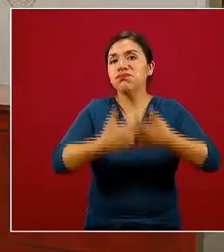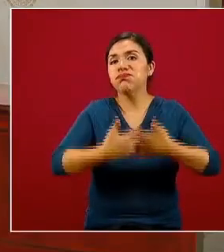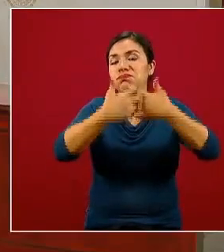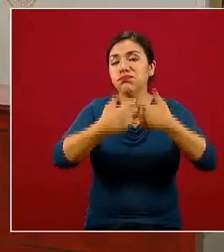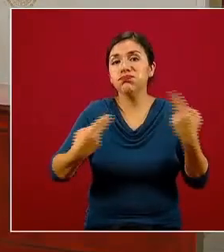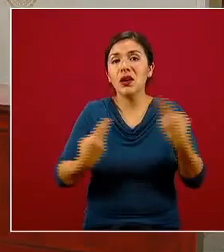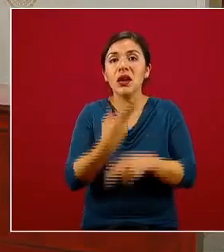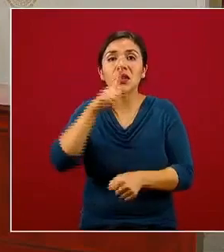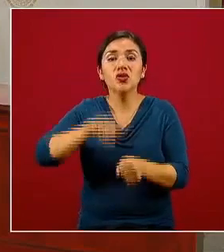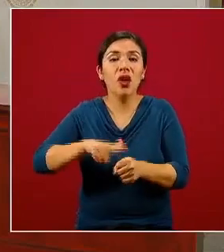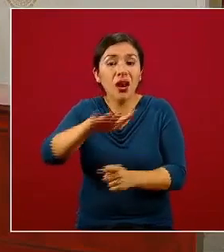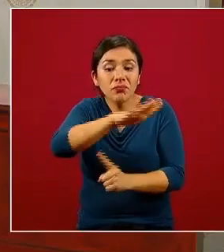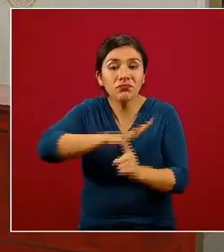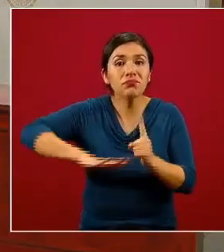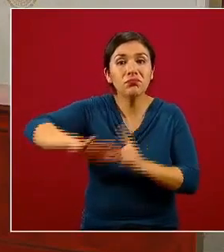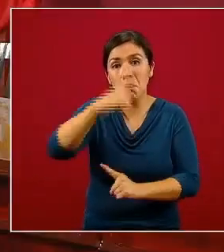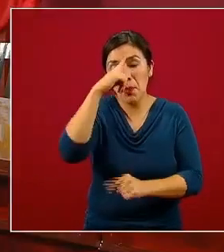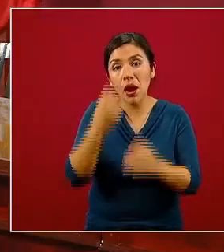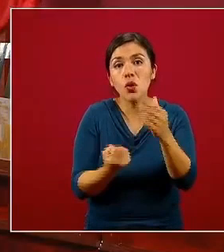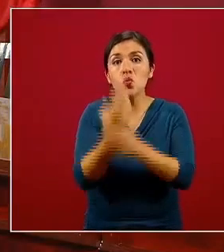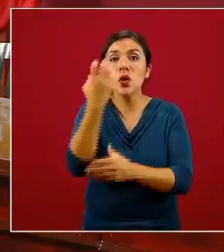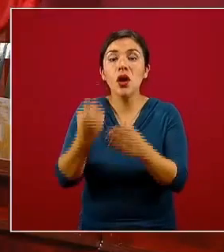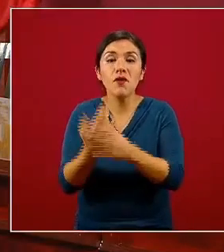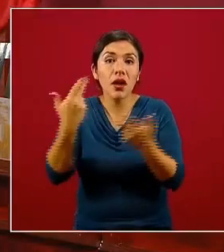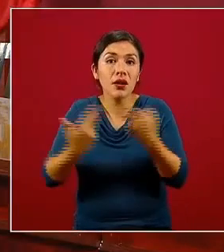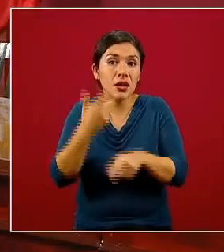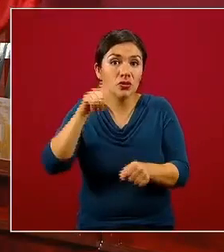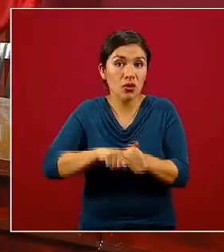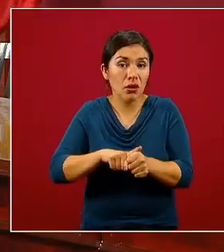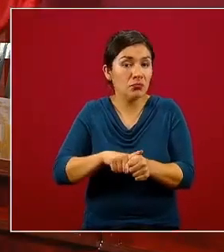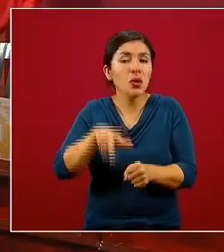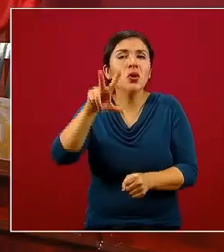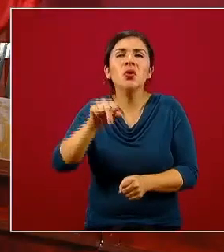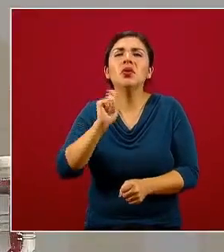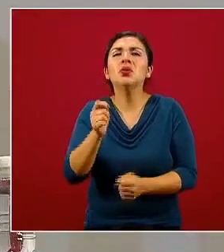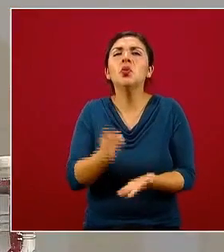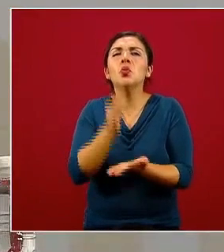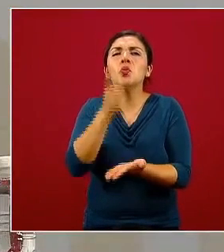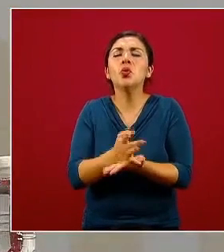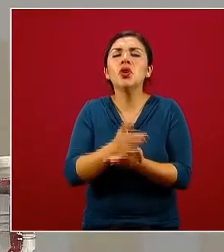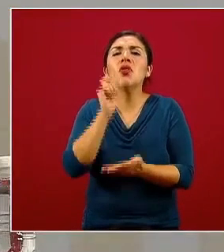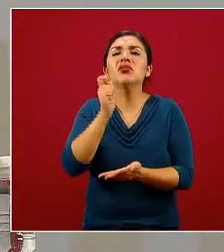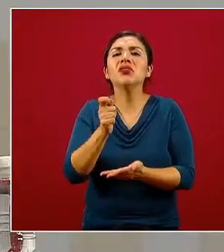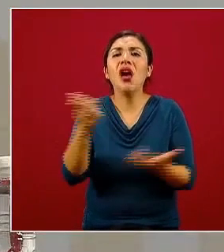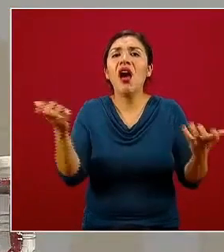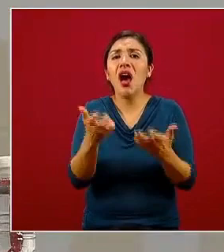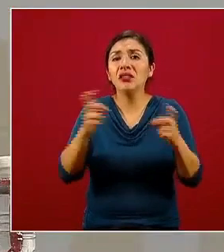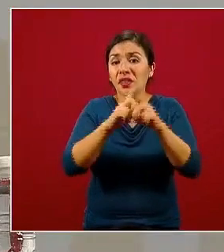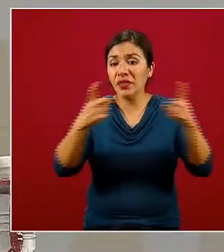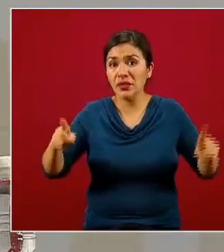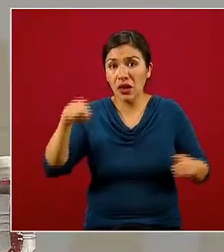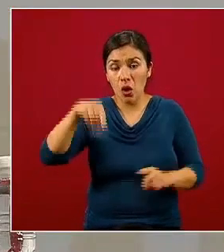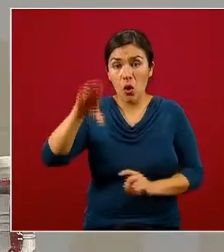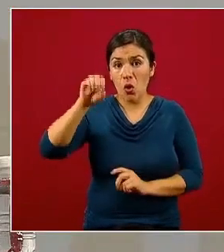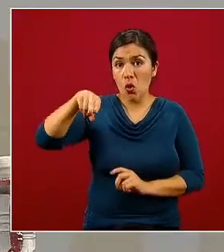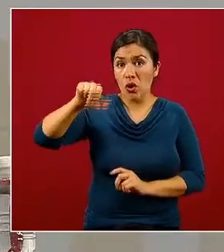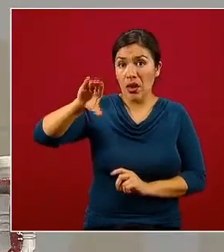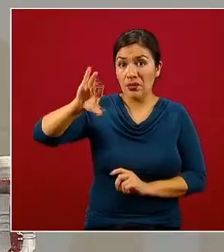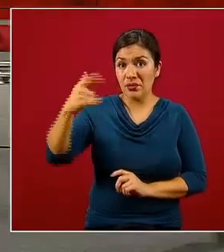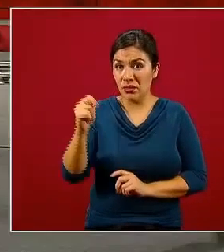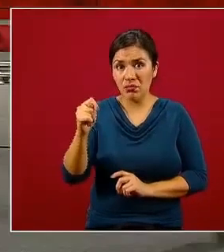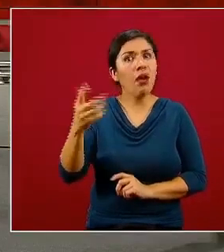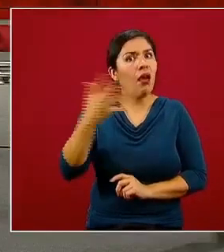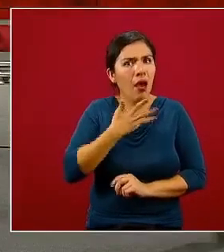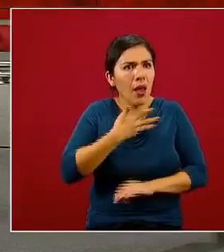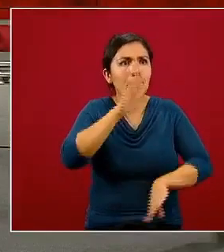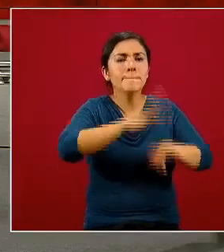un ecosistema de innovación nacional, porque no solamente son los que están siendo desarrollados por el CONACYT, sino que hay